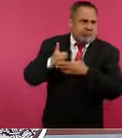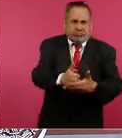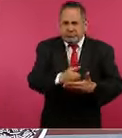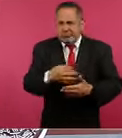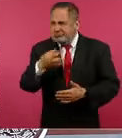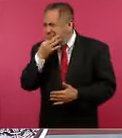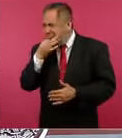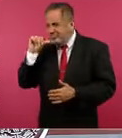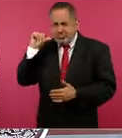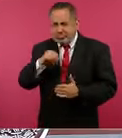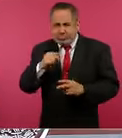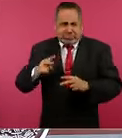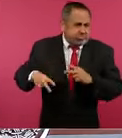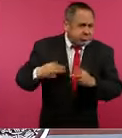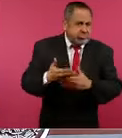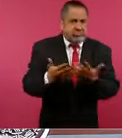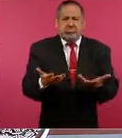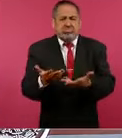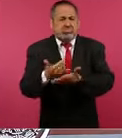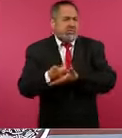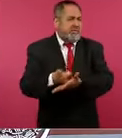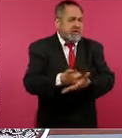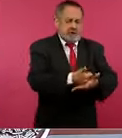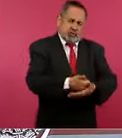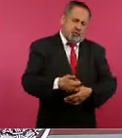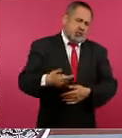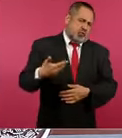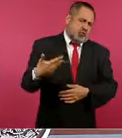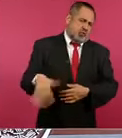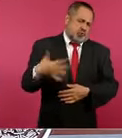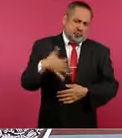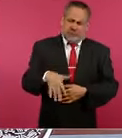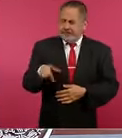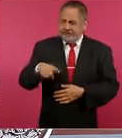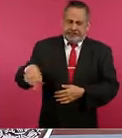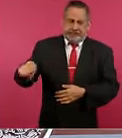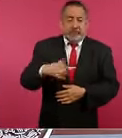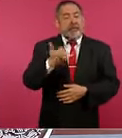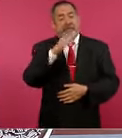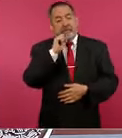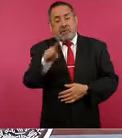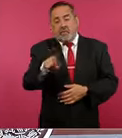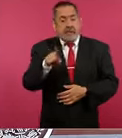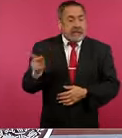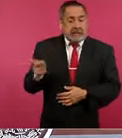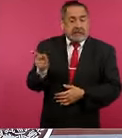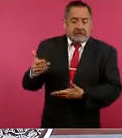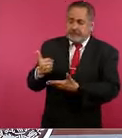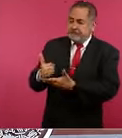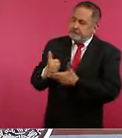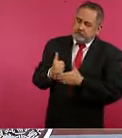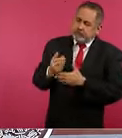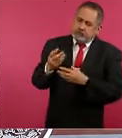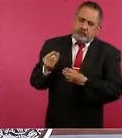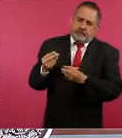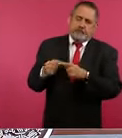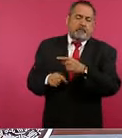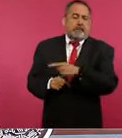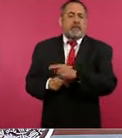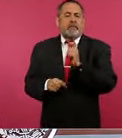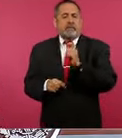desgracias y además nos ayudan mucho